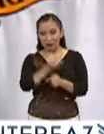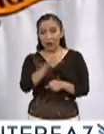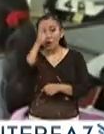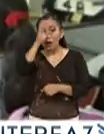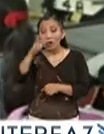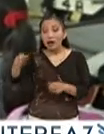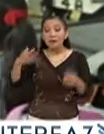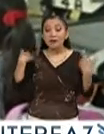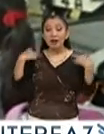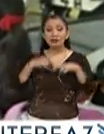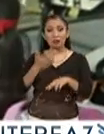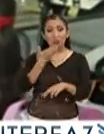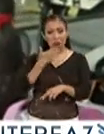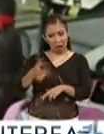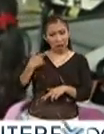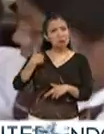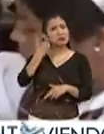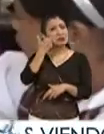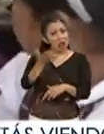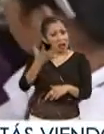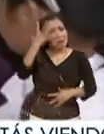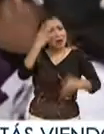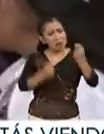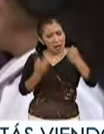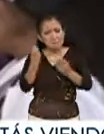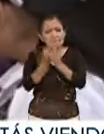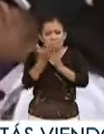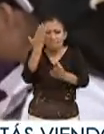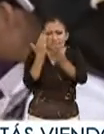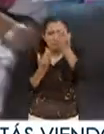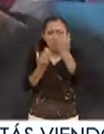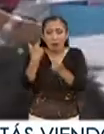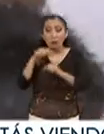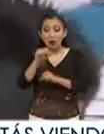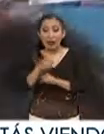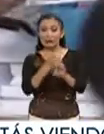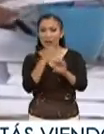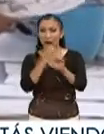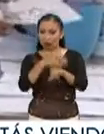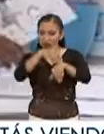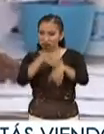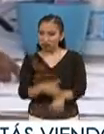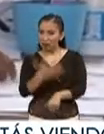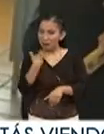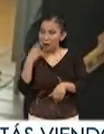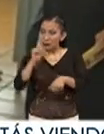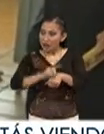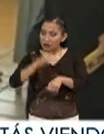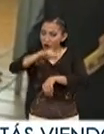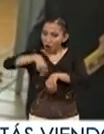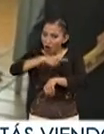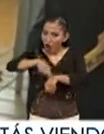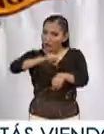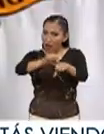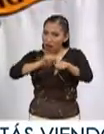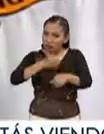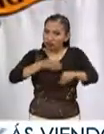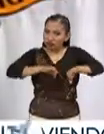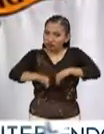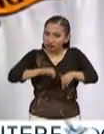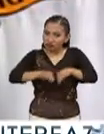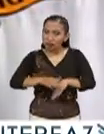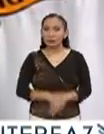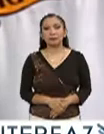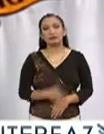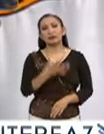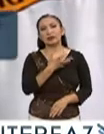Coahuila los profesores tienen muy buena disposición para aprender y capacitarse, pues son el estado que cumple con más días y más horas en el salón de clase.